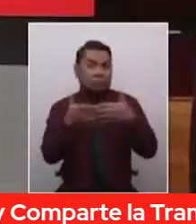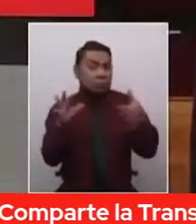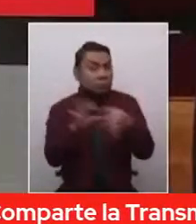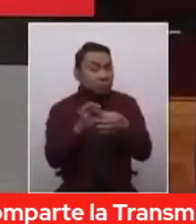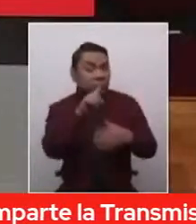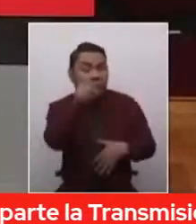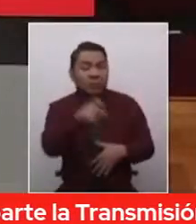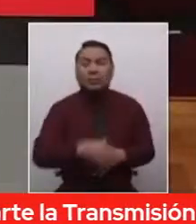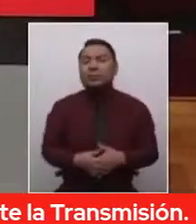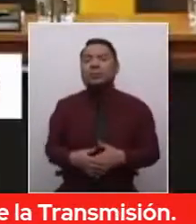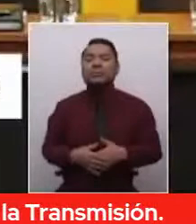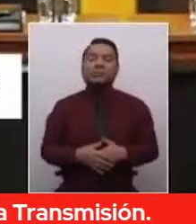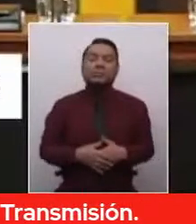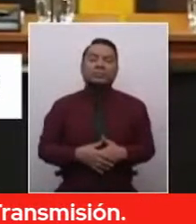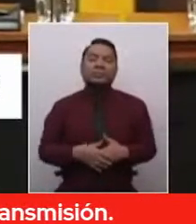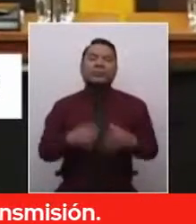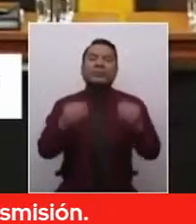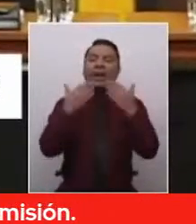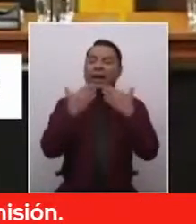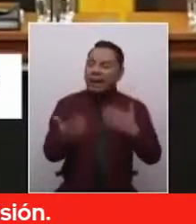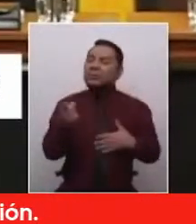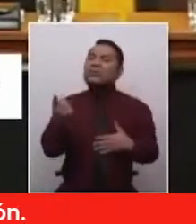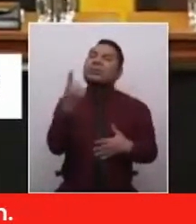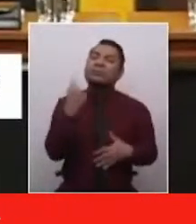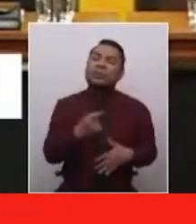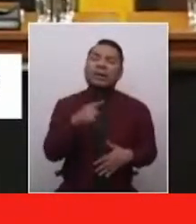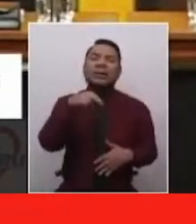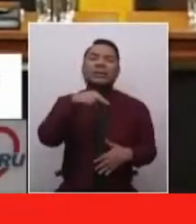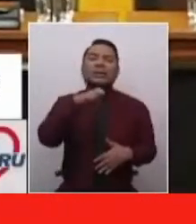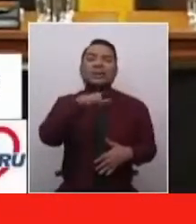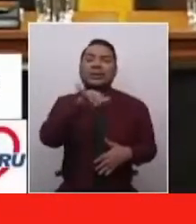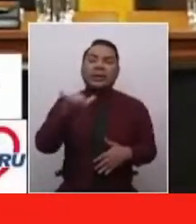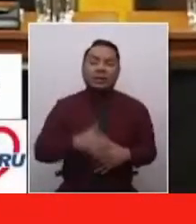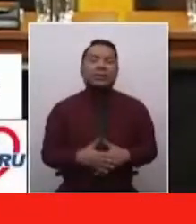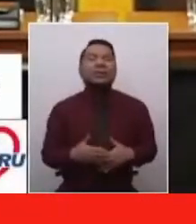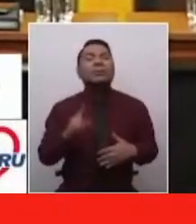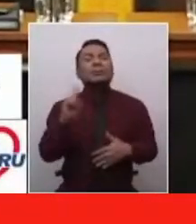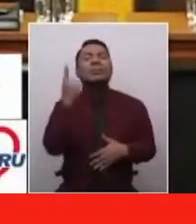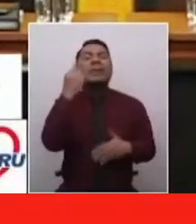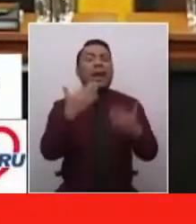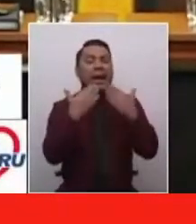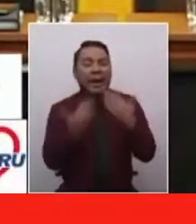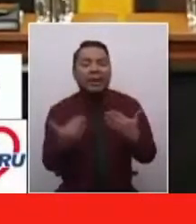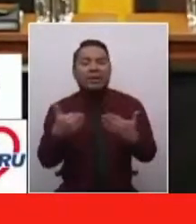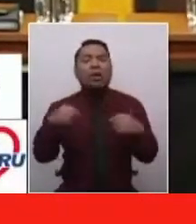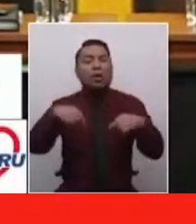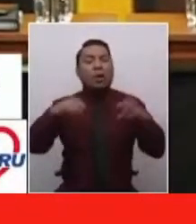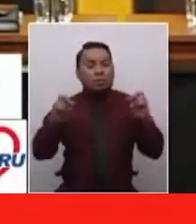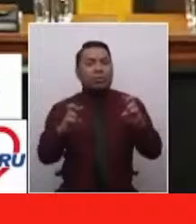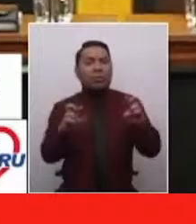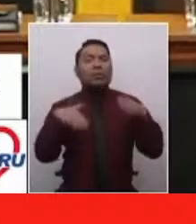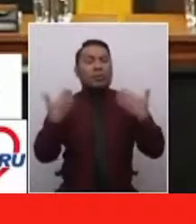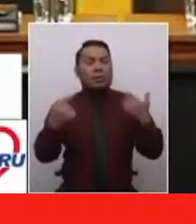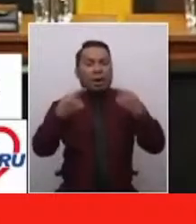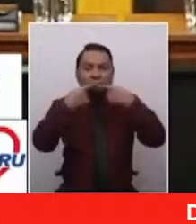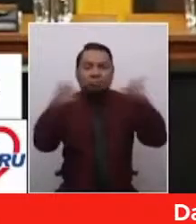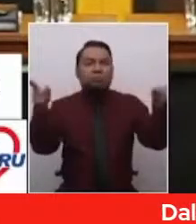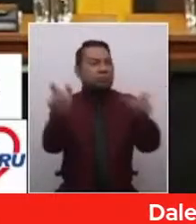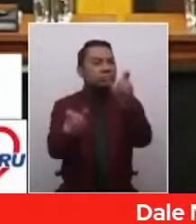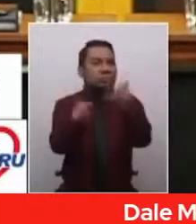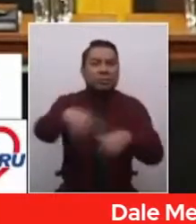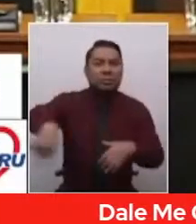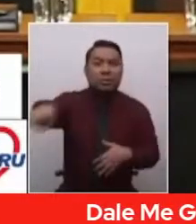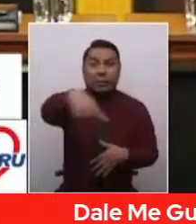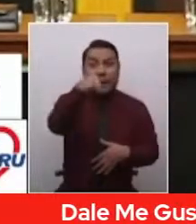minuto. Muchas gracias por tu pregunta, Nelly. Primero, agradecerles por esta oportunidad de dirigirnos a la ciudadanía y que sea